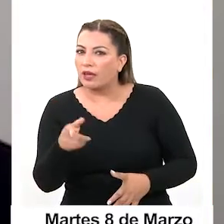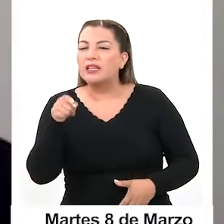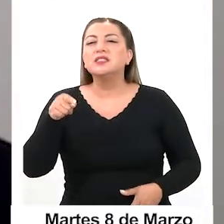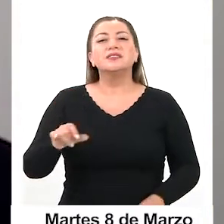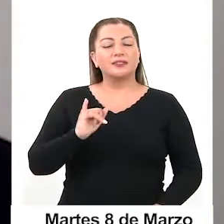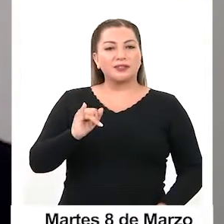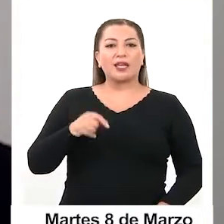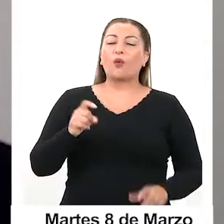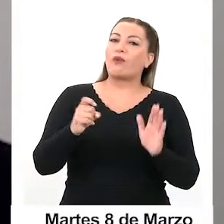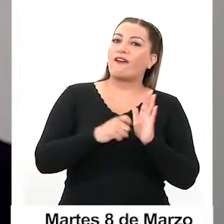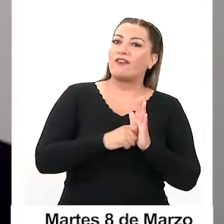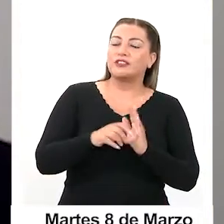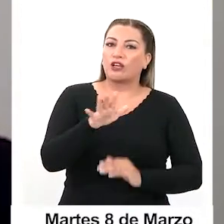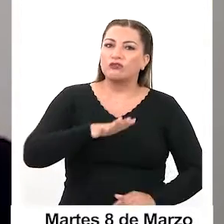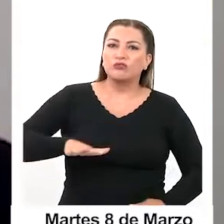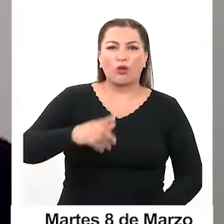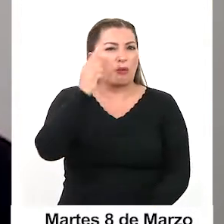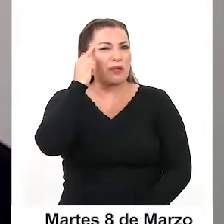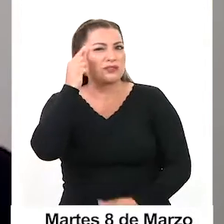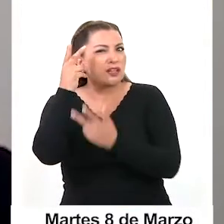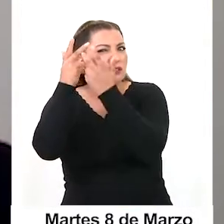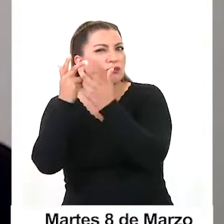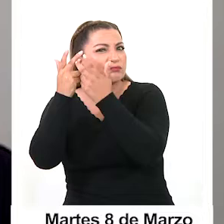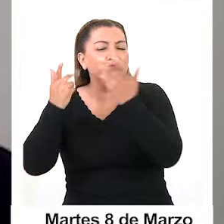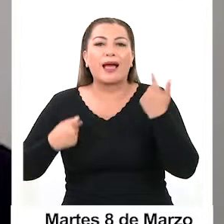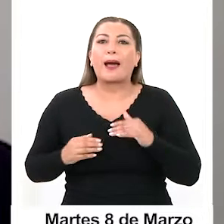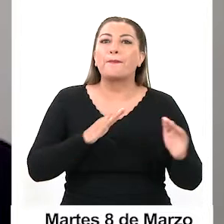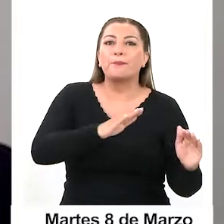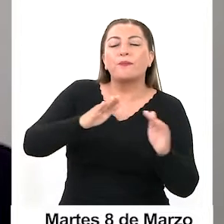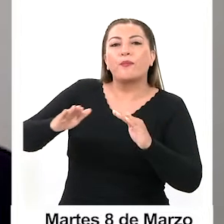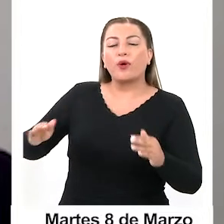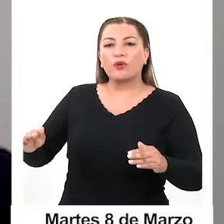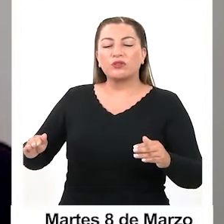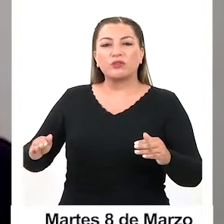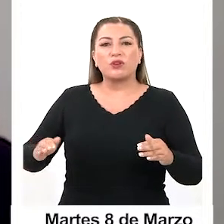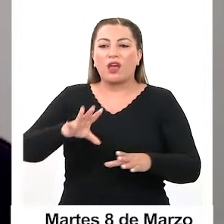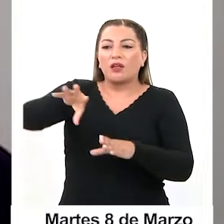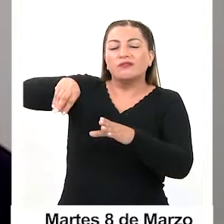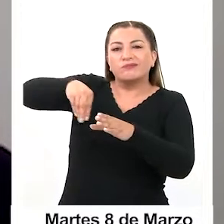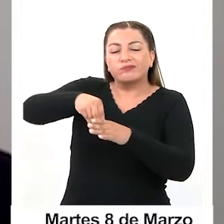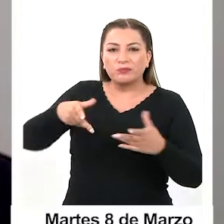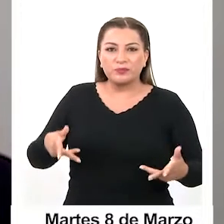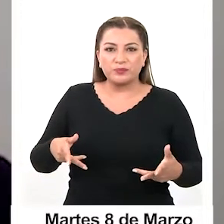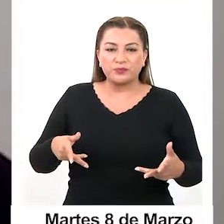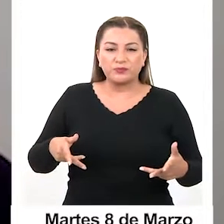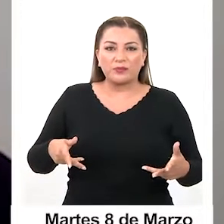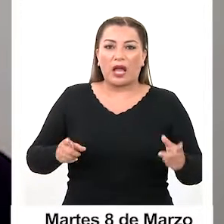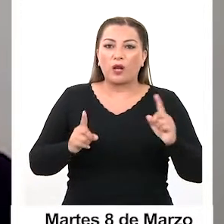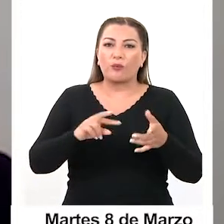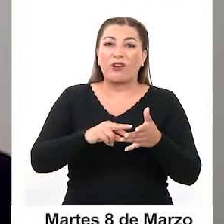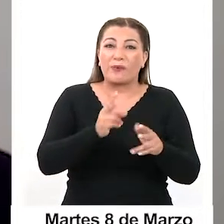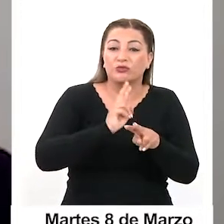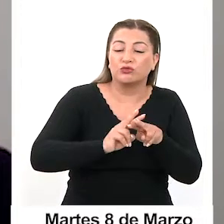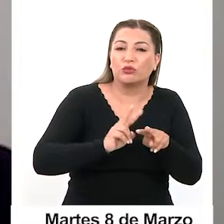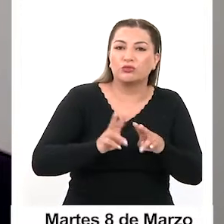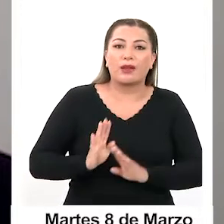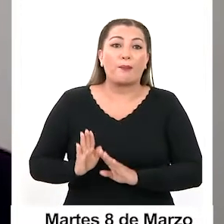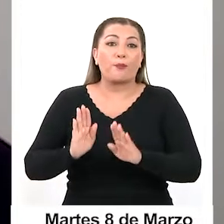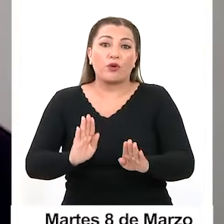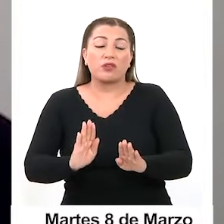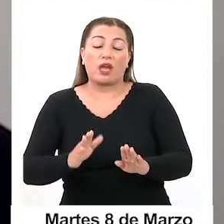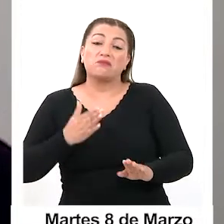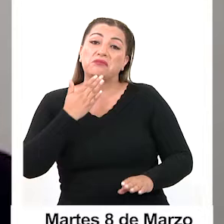yo creo que fue un tiempo en el que todos estábamos pensando también cómo poder aportar, cómo poder involucrarnos a llegar a soluciones, a poder aportar desde